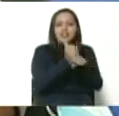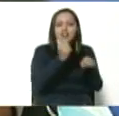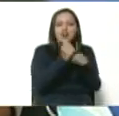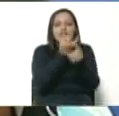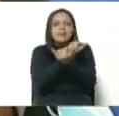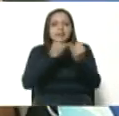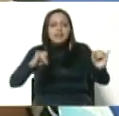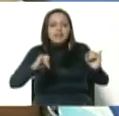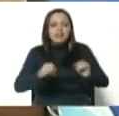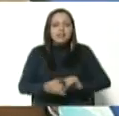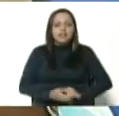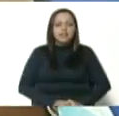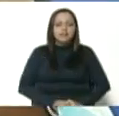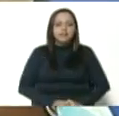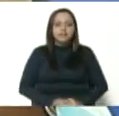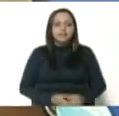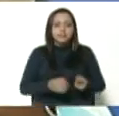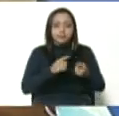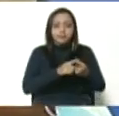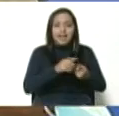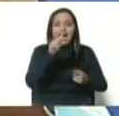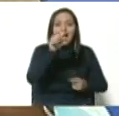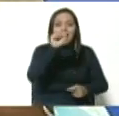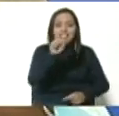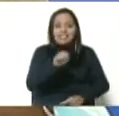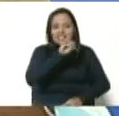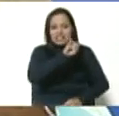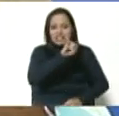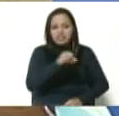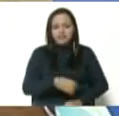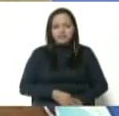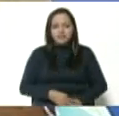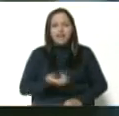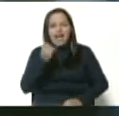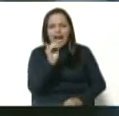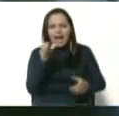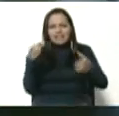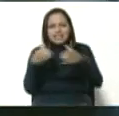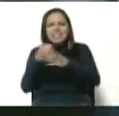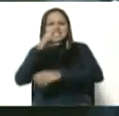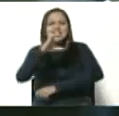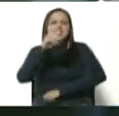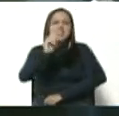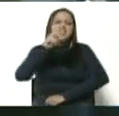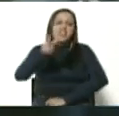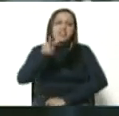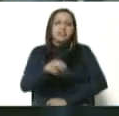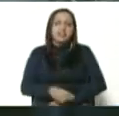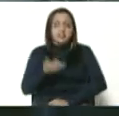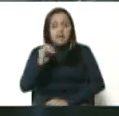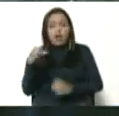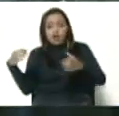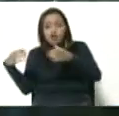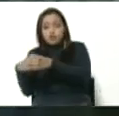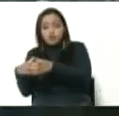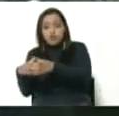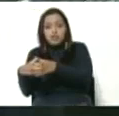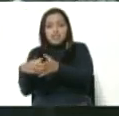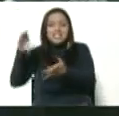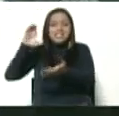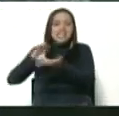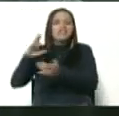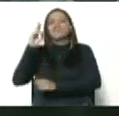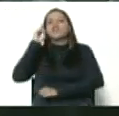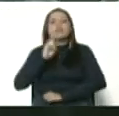Independiente, ASI, está representada la CTB y está representada también la Central